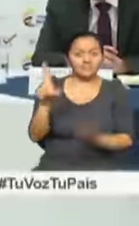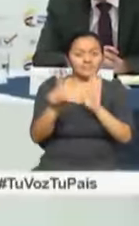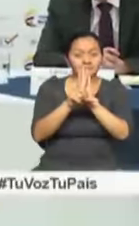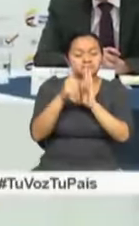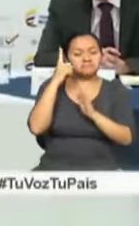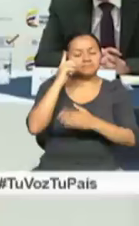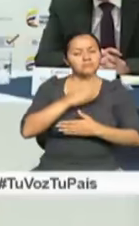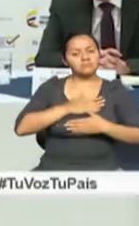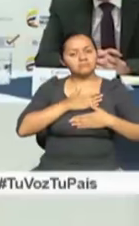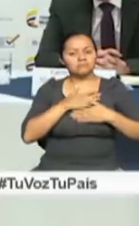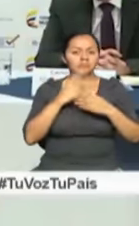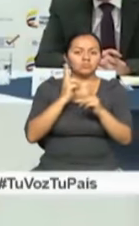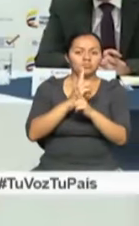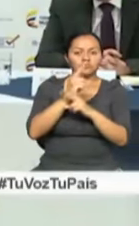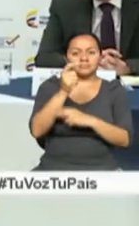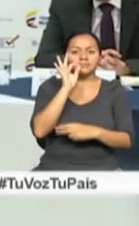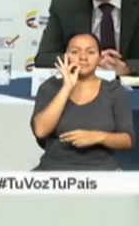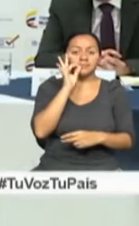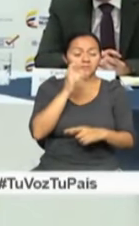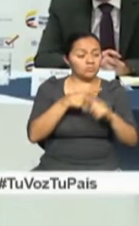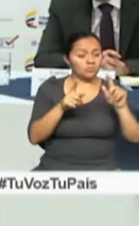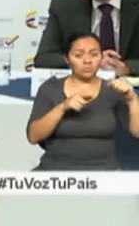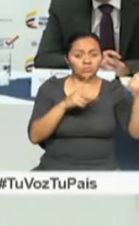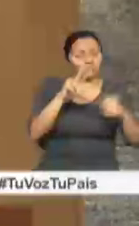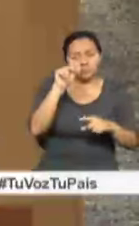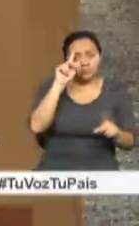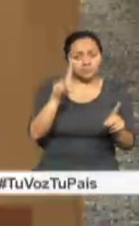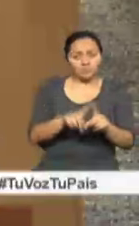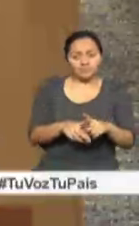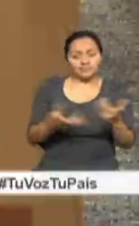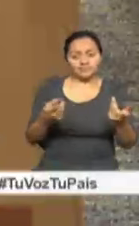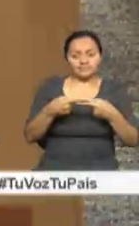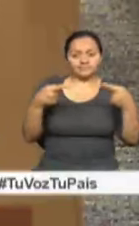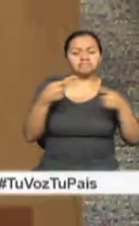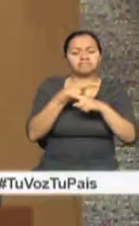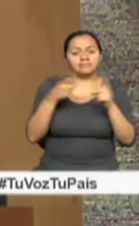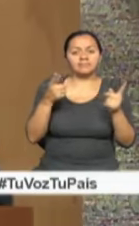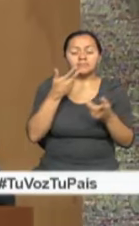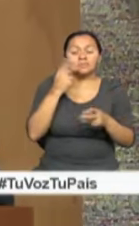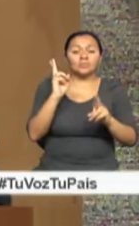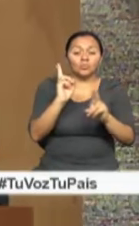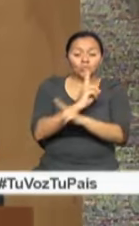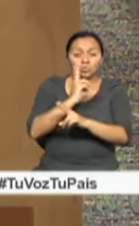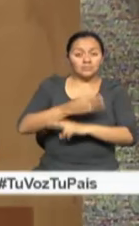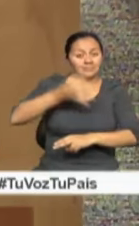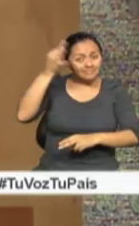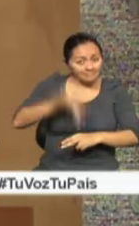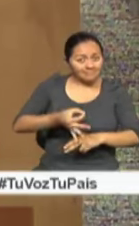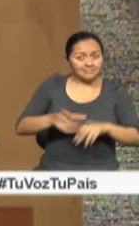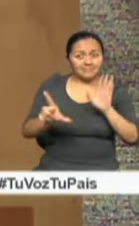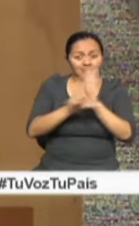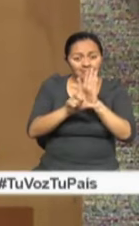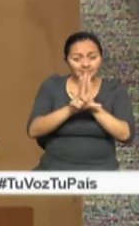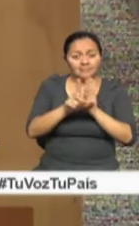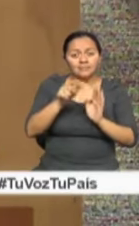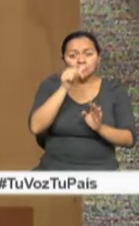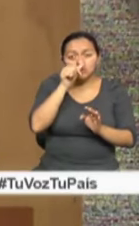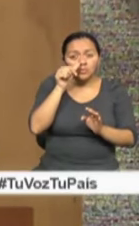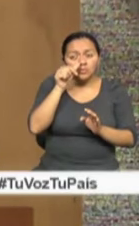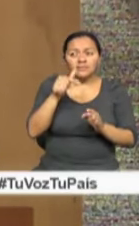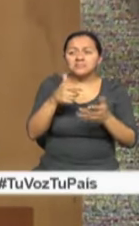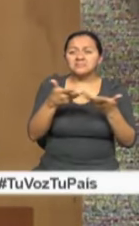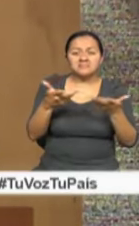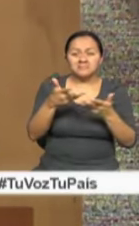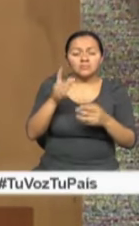recreativo, algo con lo que la JIDE no está de acuerdo. Los únicos usos lícitos para las